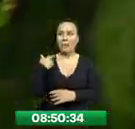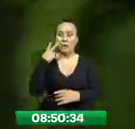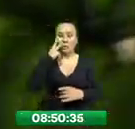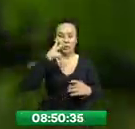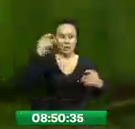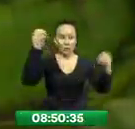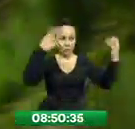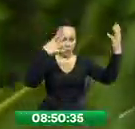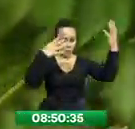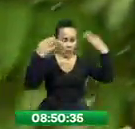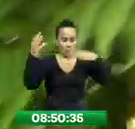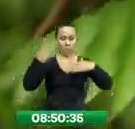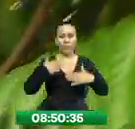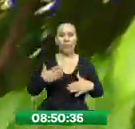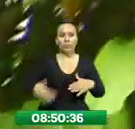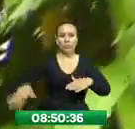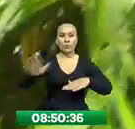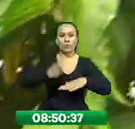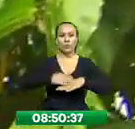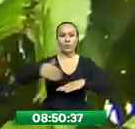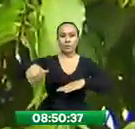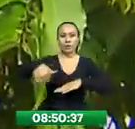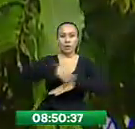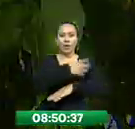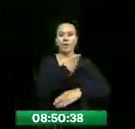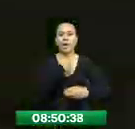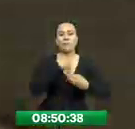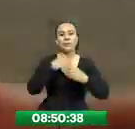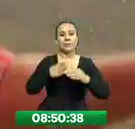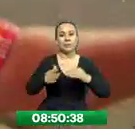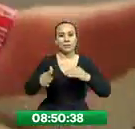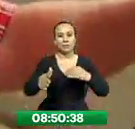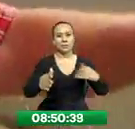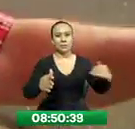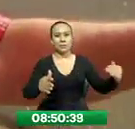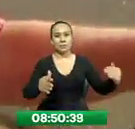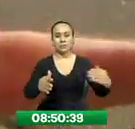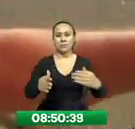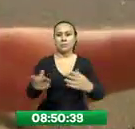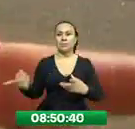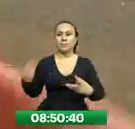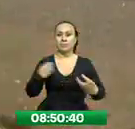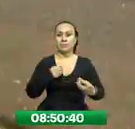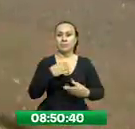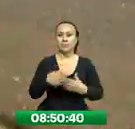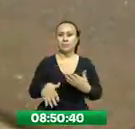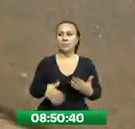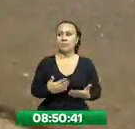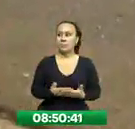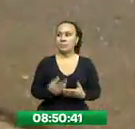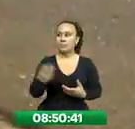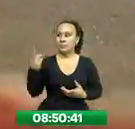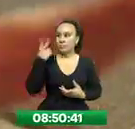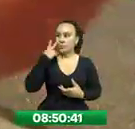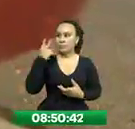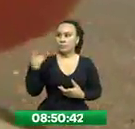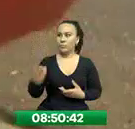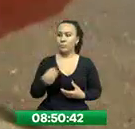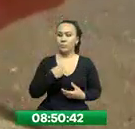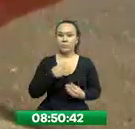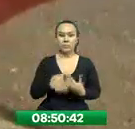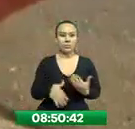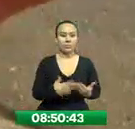como ese pare que se encuentra en una de las intersecciones. Si usted saca un historial, aquí ha habido algunos accidentes. Y la gente